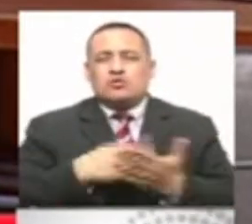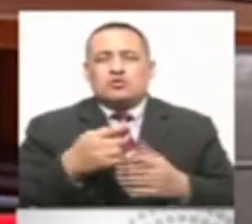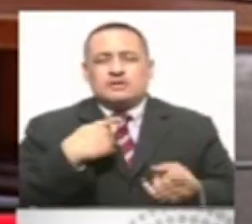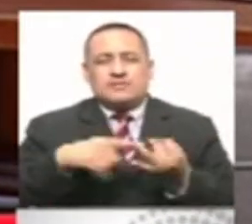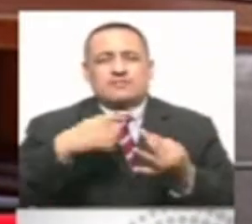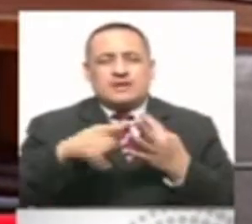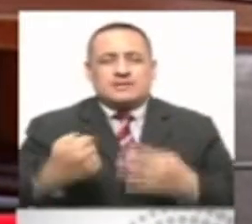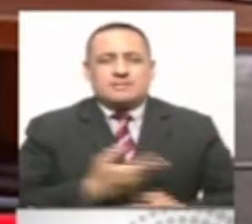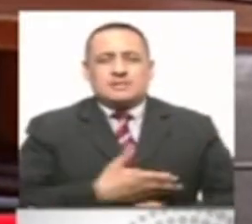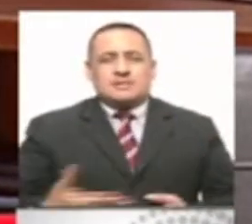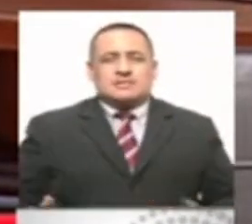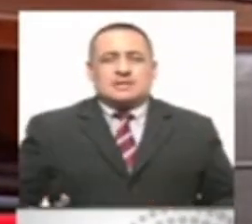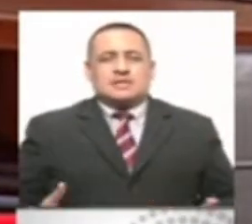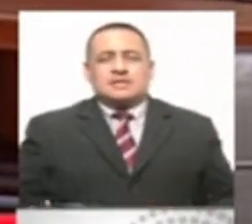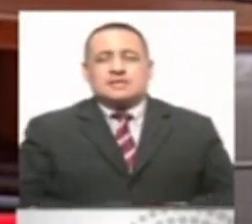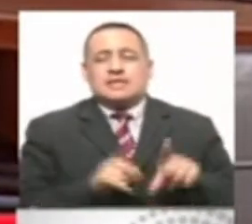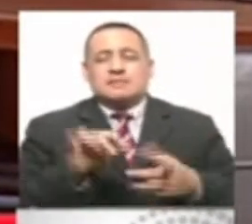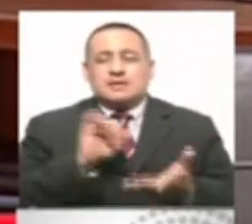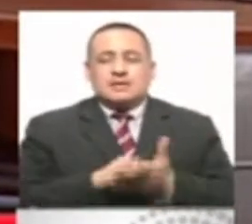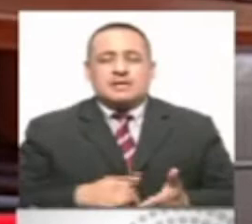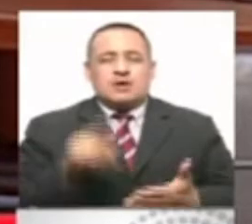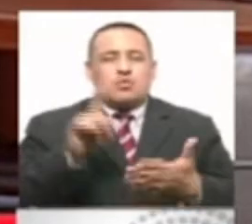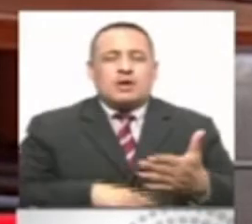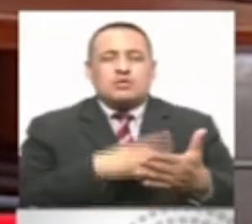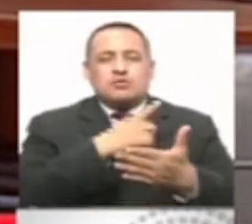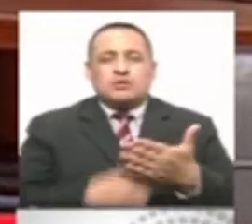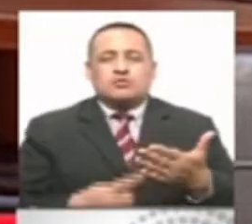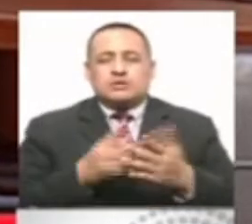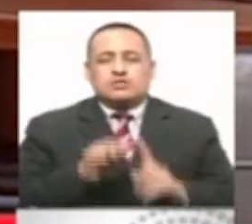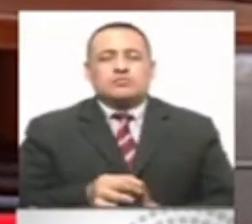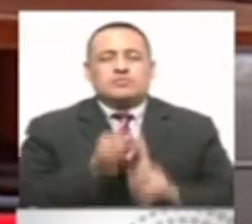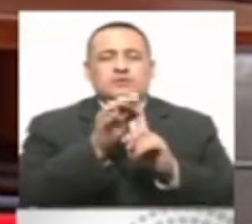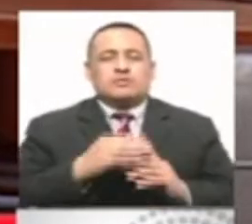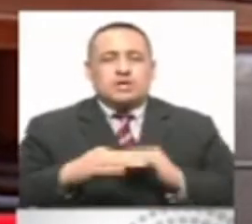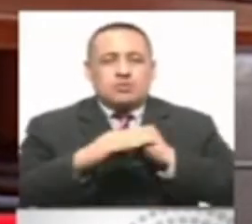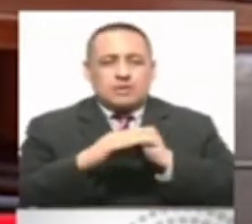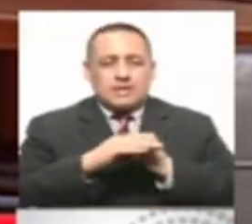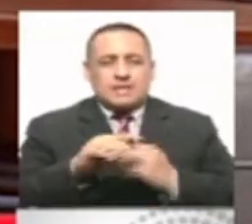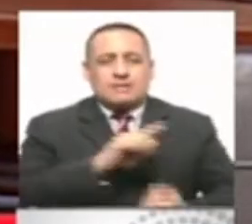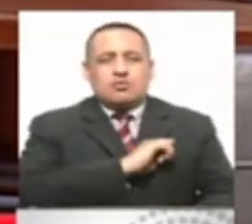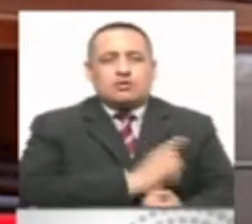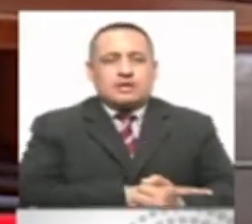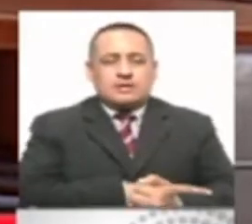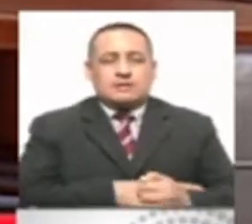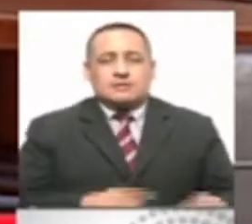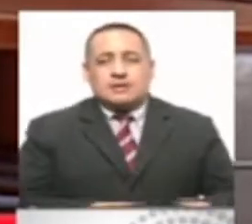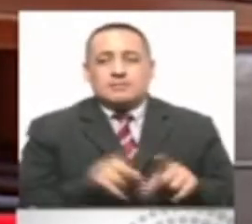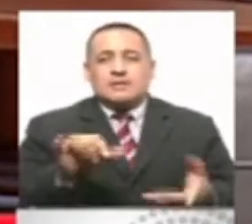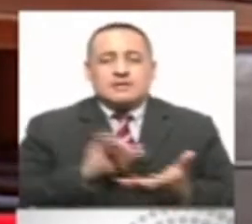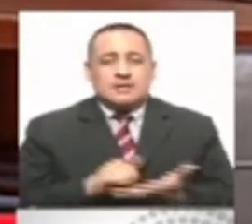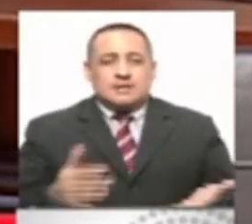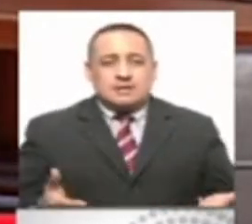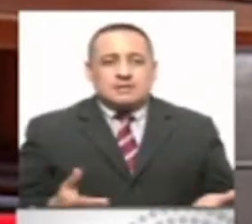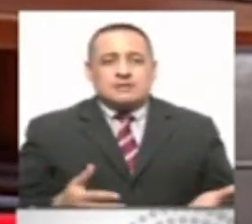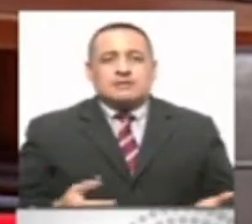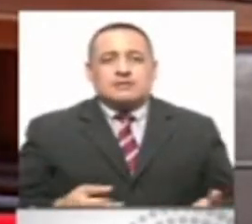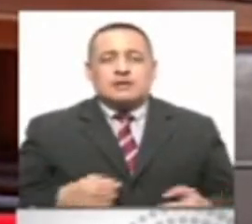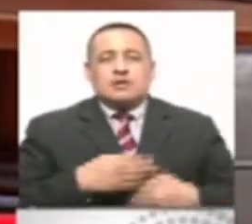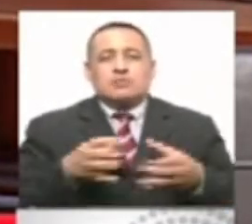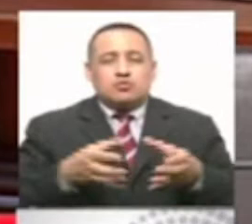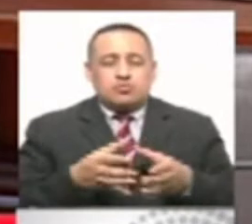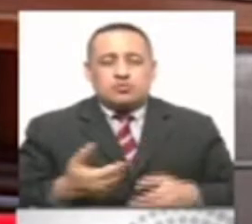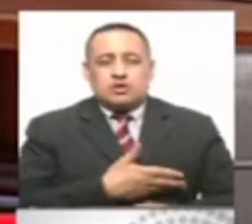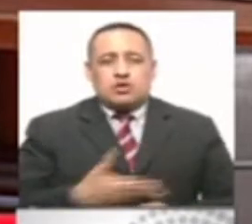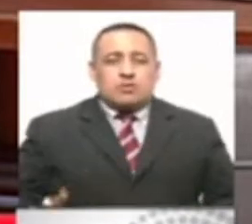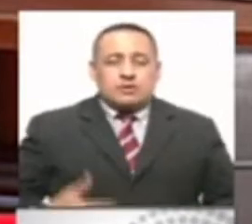atribuciones presidenciales y con vulneración del principio de equilibrio de poderes, a tal extremo que el Estado